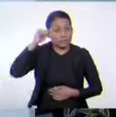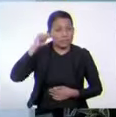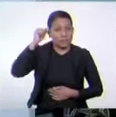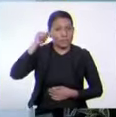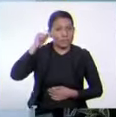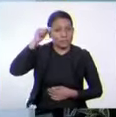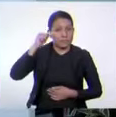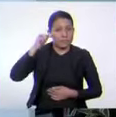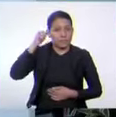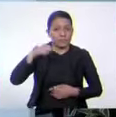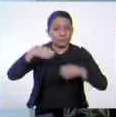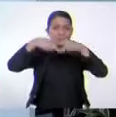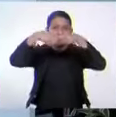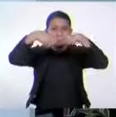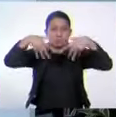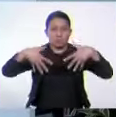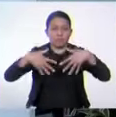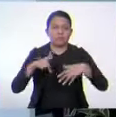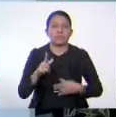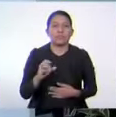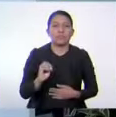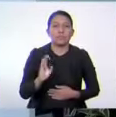el diagrama lobular,